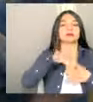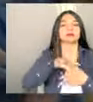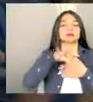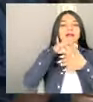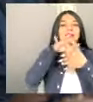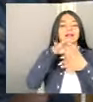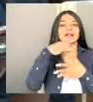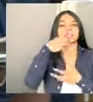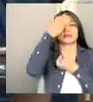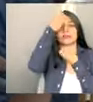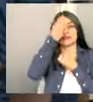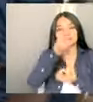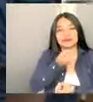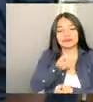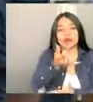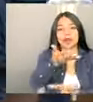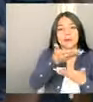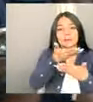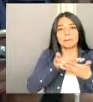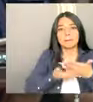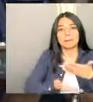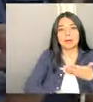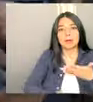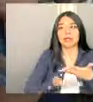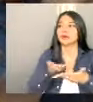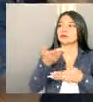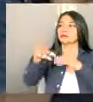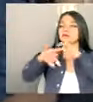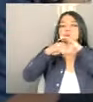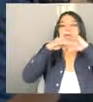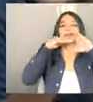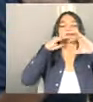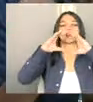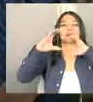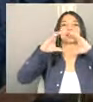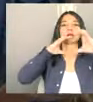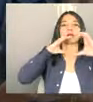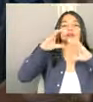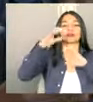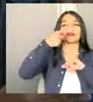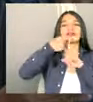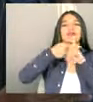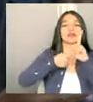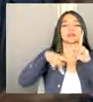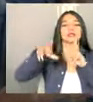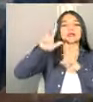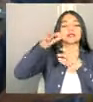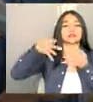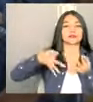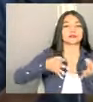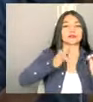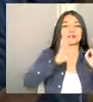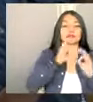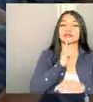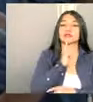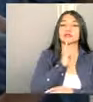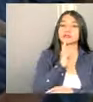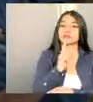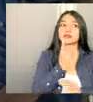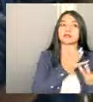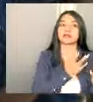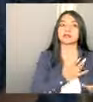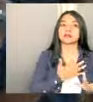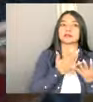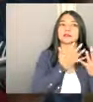un informe, el último informe que llegó a los medios de comunicación con fecha de 13 de febrero, en el que se esperaría al